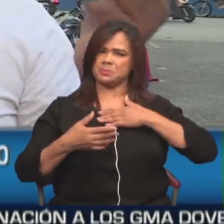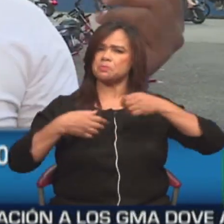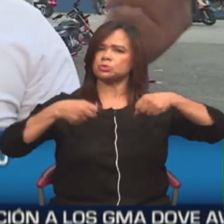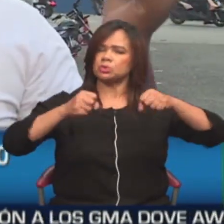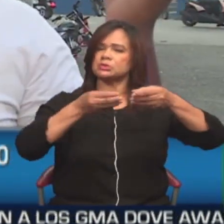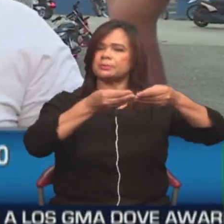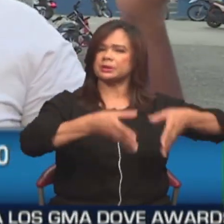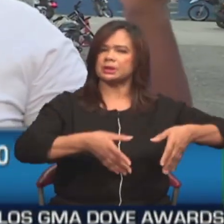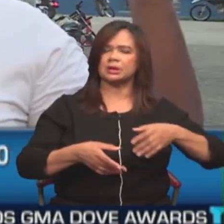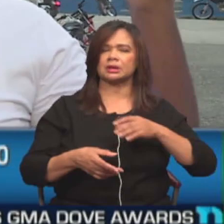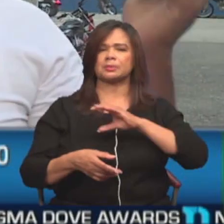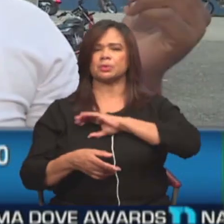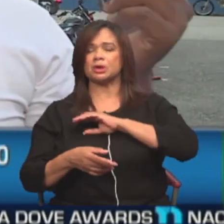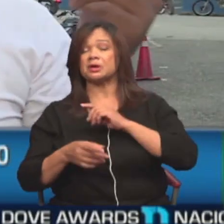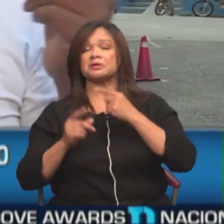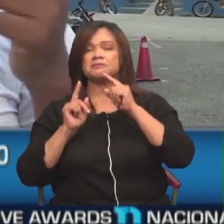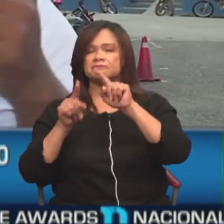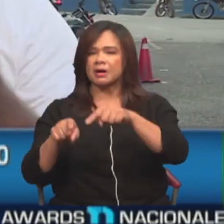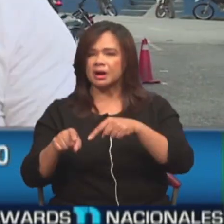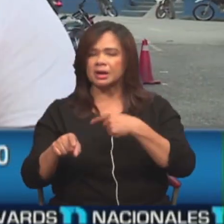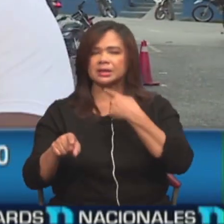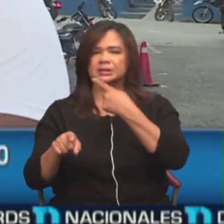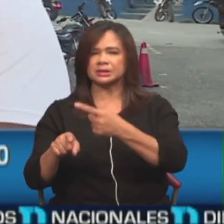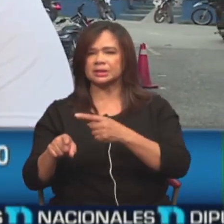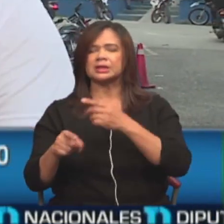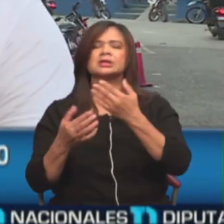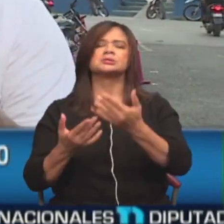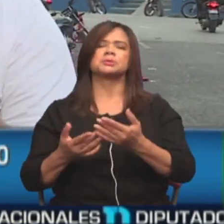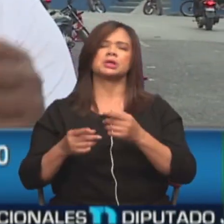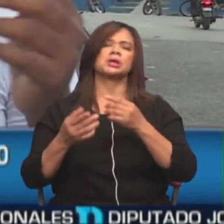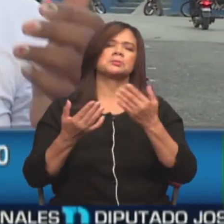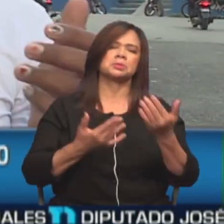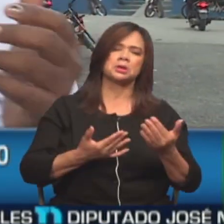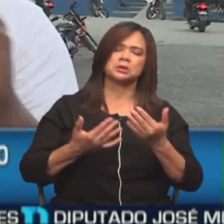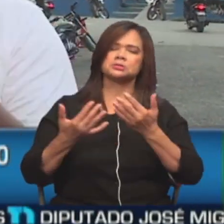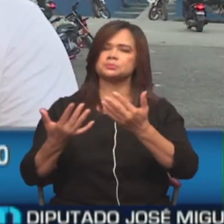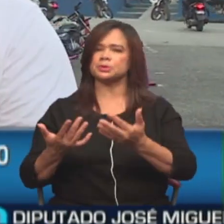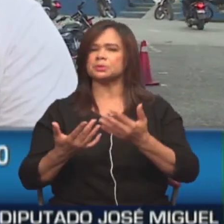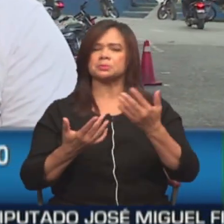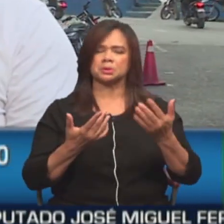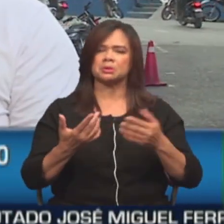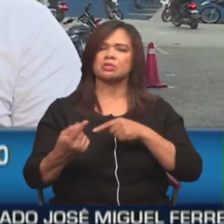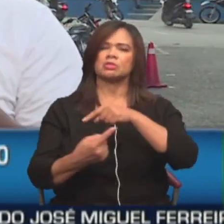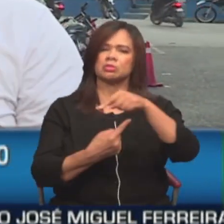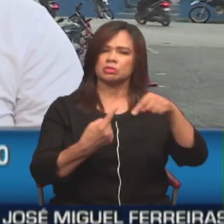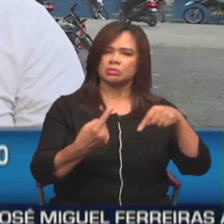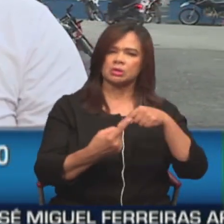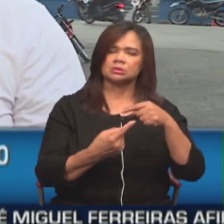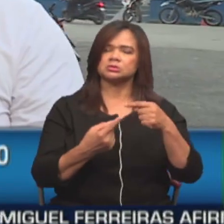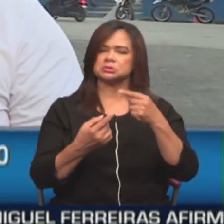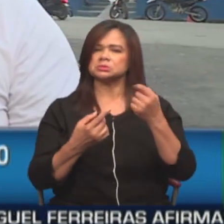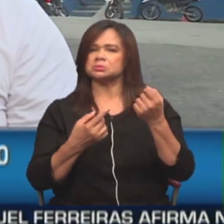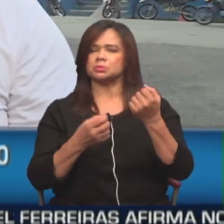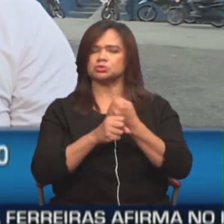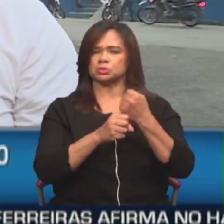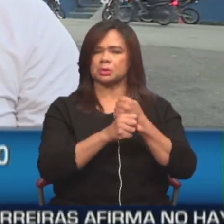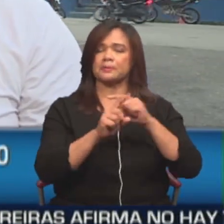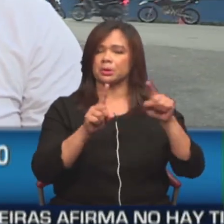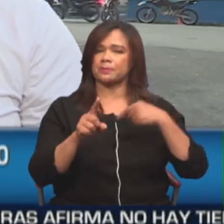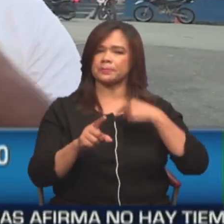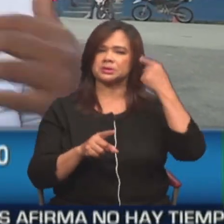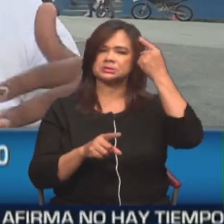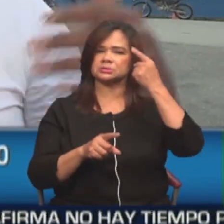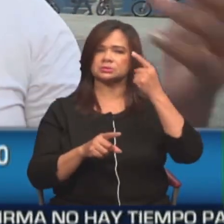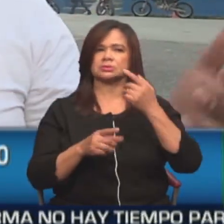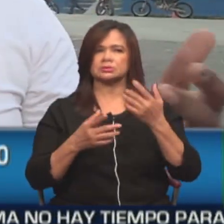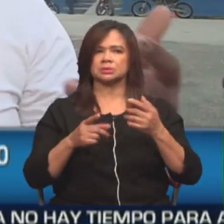en el cuartel uno viene y pone la querella, te dicen espera aquí, espera allí, espera acá. Entendemos que tienen mucho trabajo, pero yo pienso que